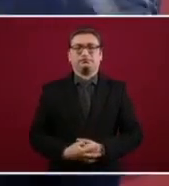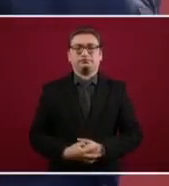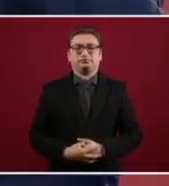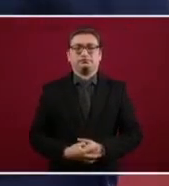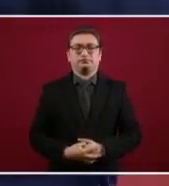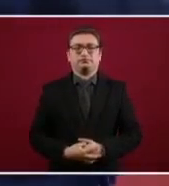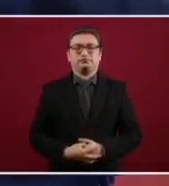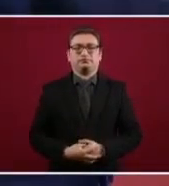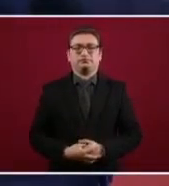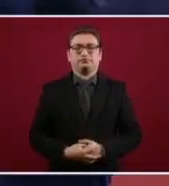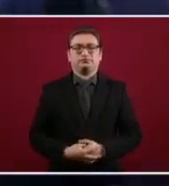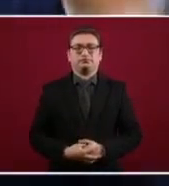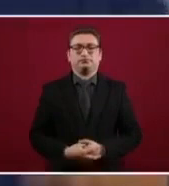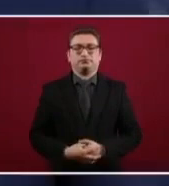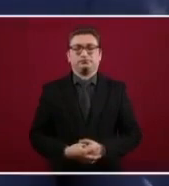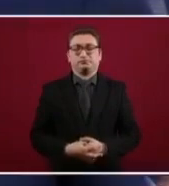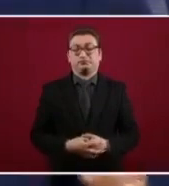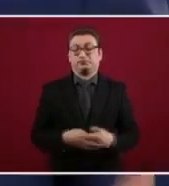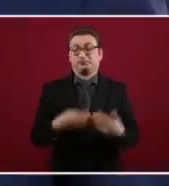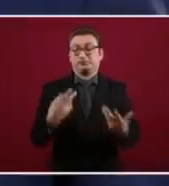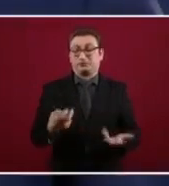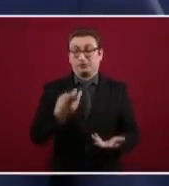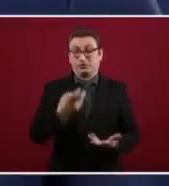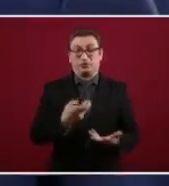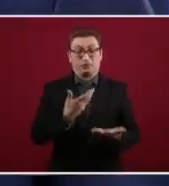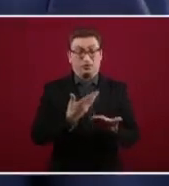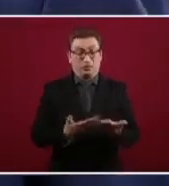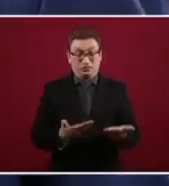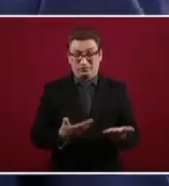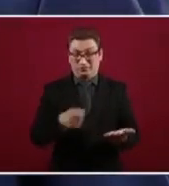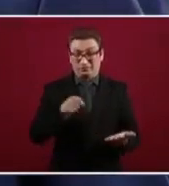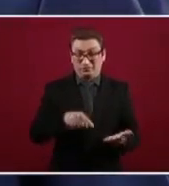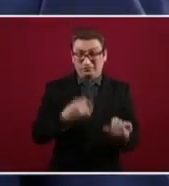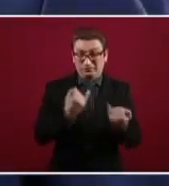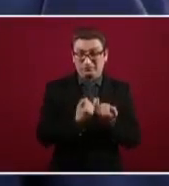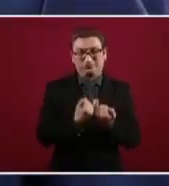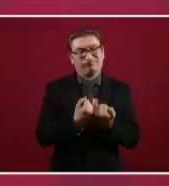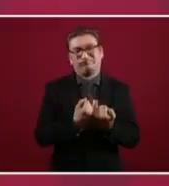entonces ya no es el mismo tiempo